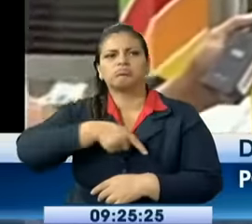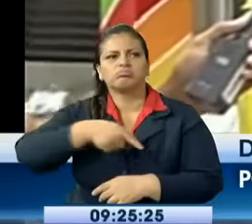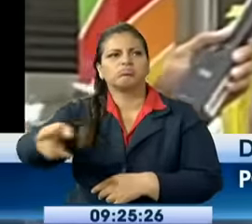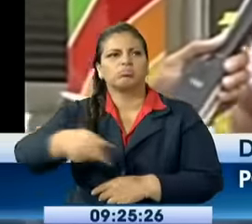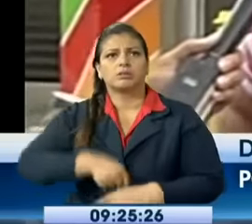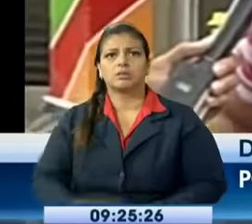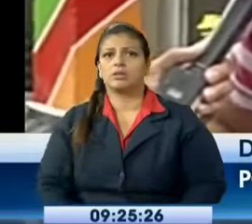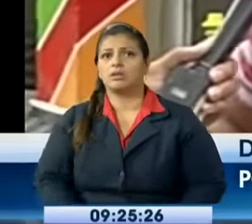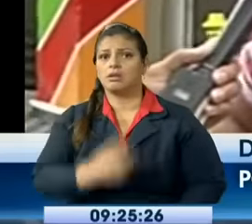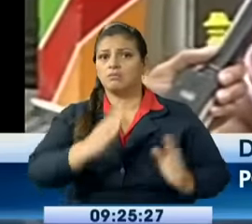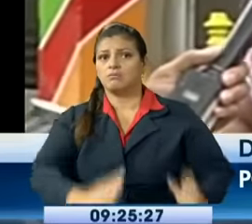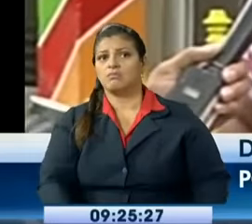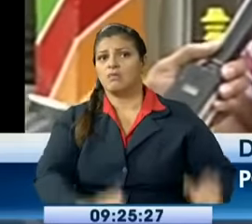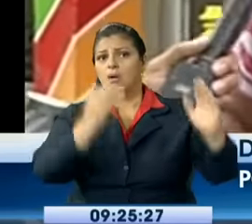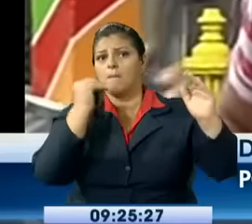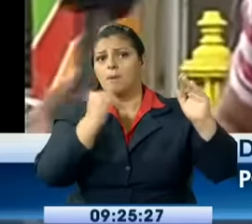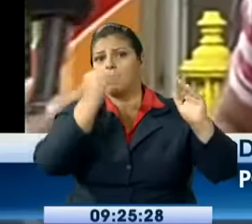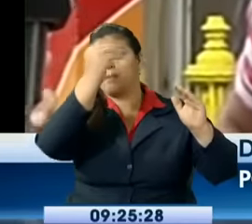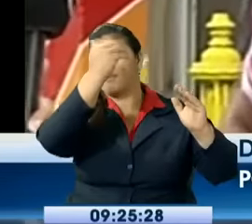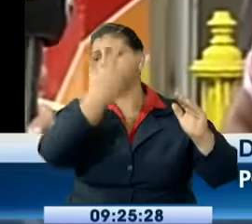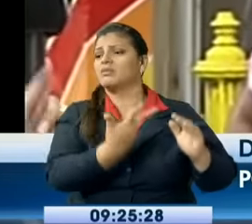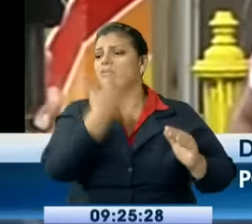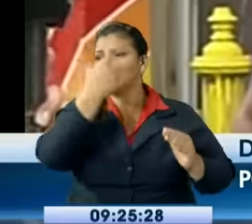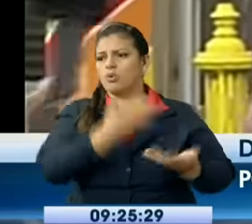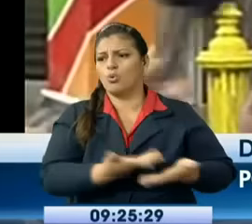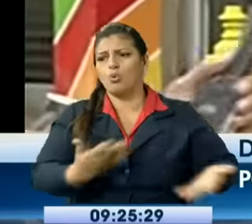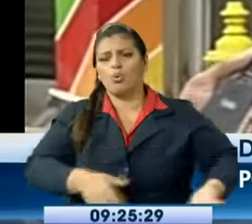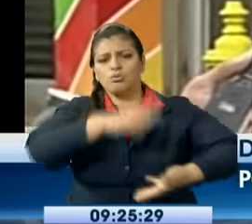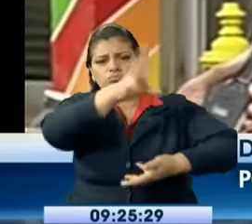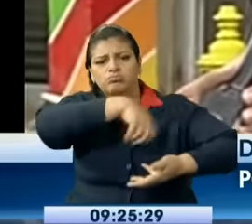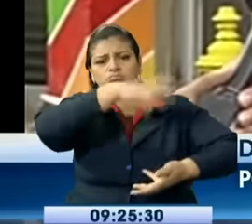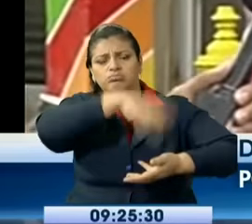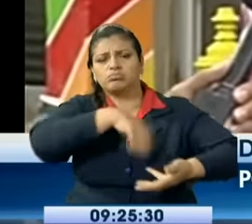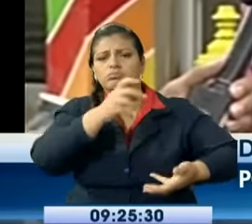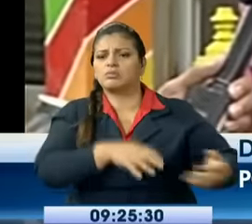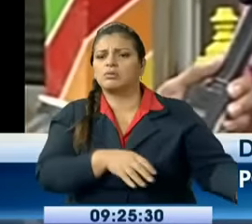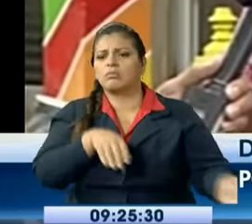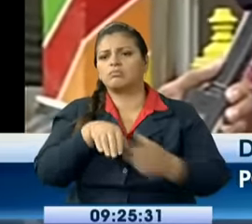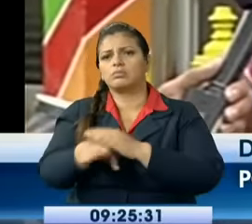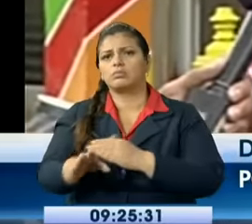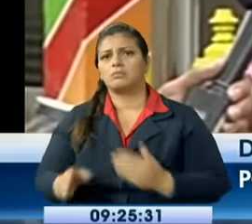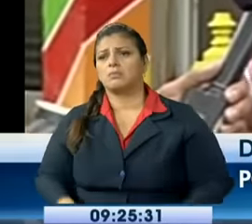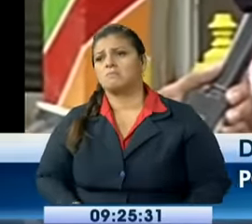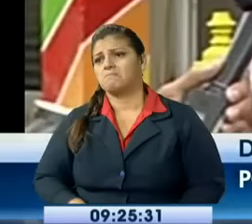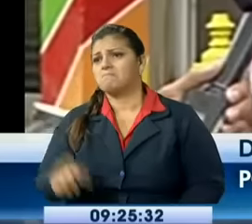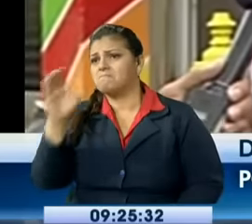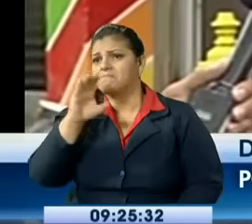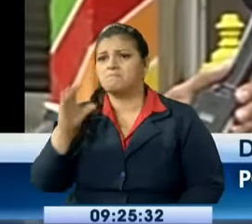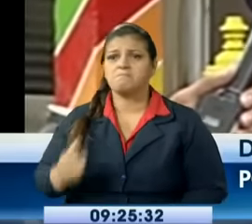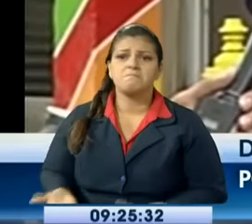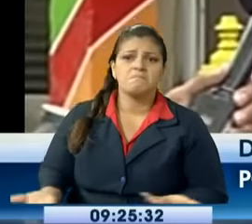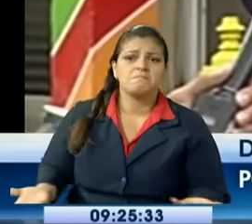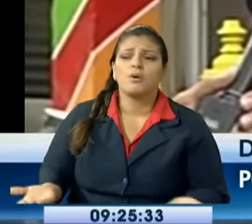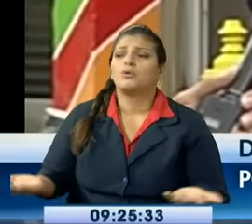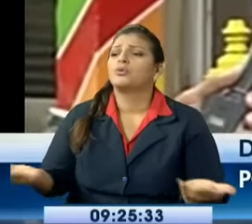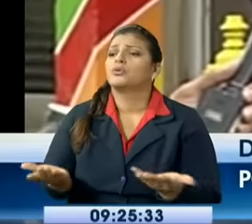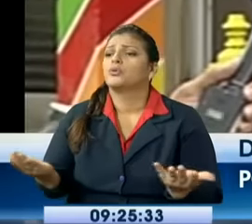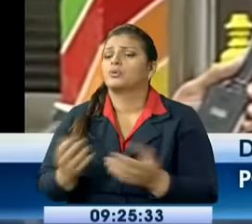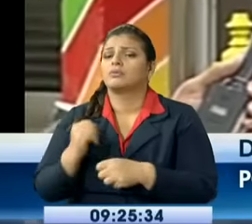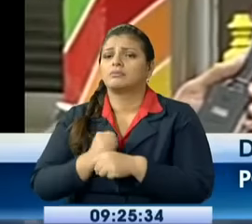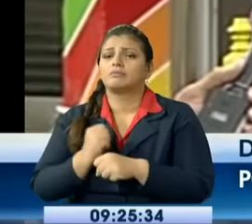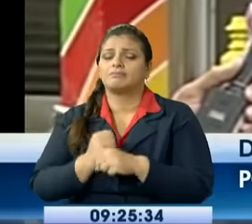pisos llenos todavía de material. ¿Y de aquí a buscar una nueva casa, un nuevo edificio? A ver si si hay, porque están casi todas tiradas en el piso.